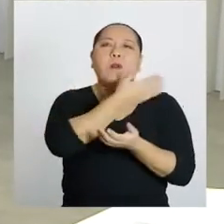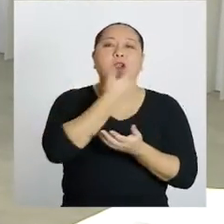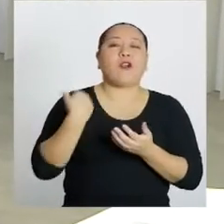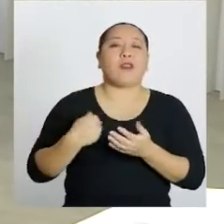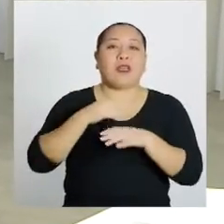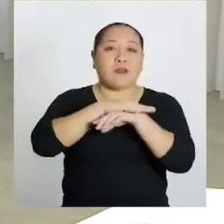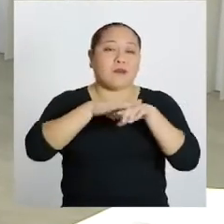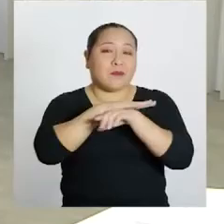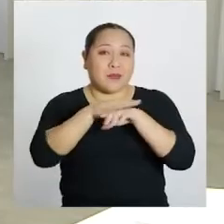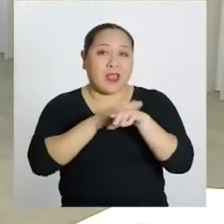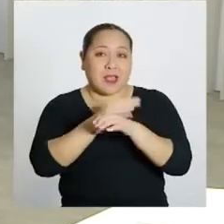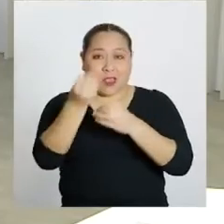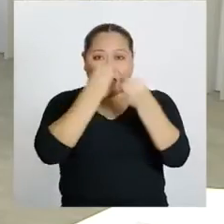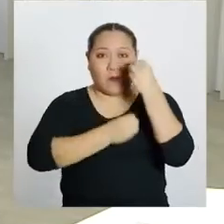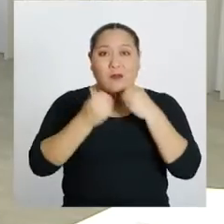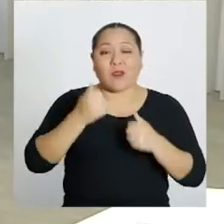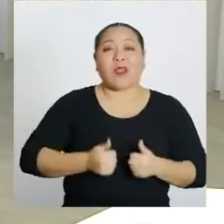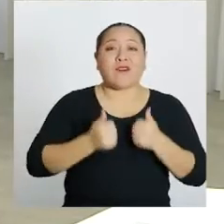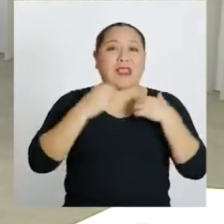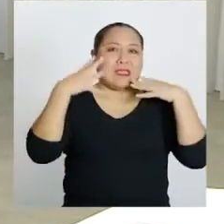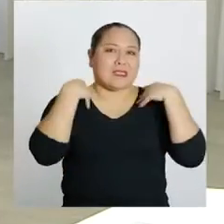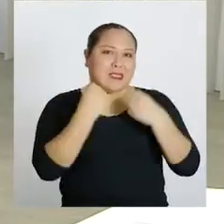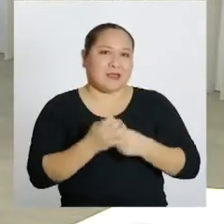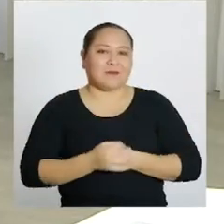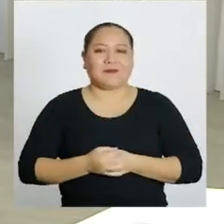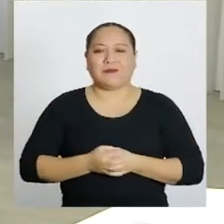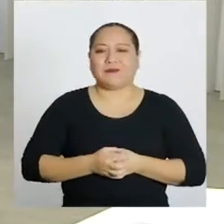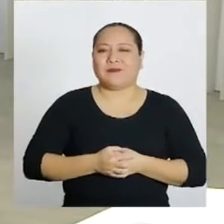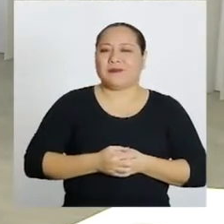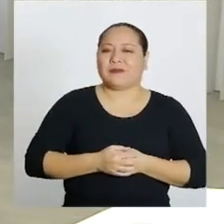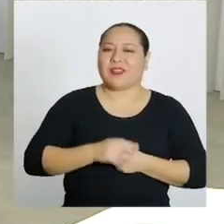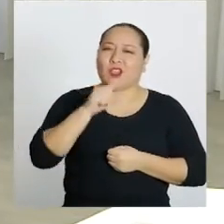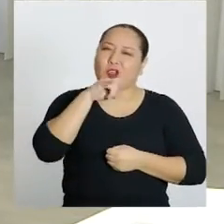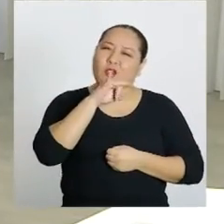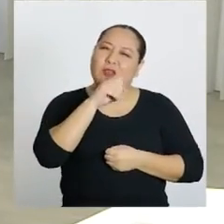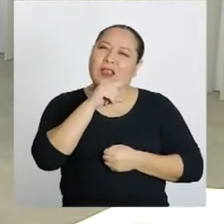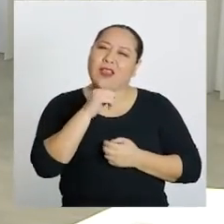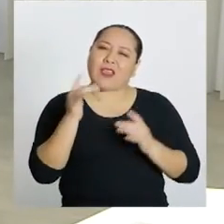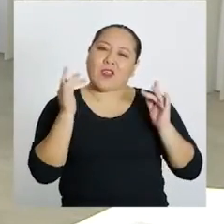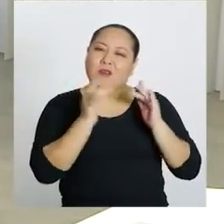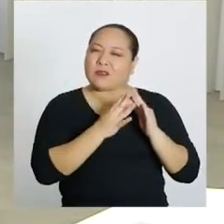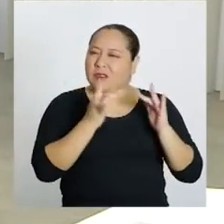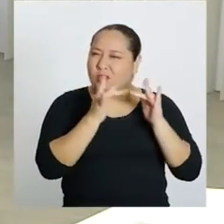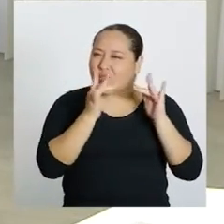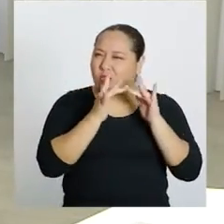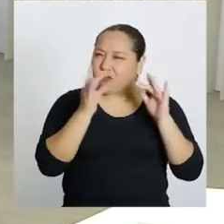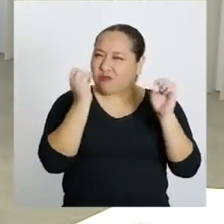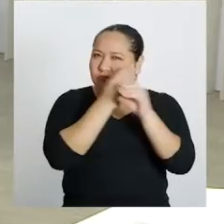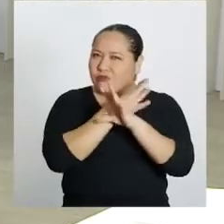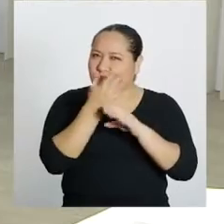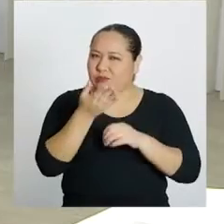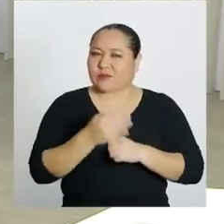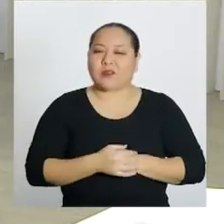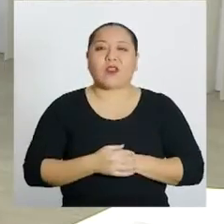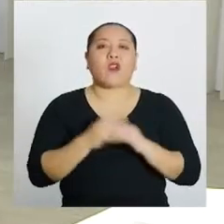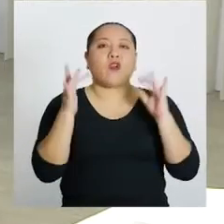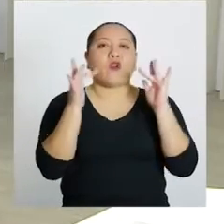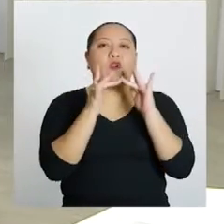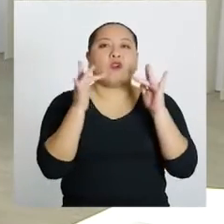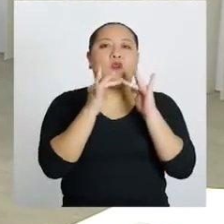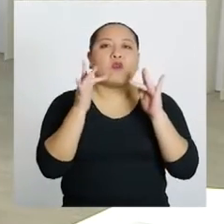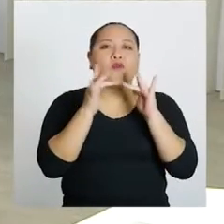de alimentación para una vida saludable? Juliana, establece conexión.